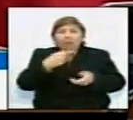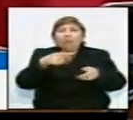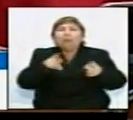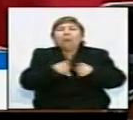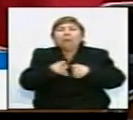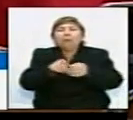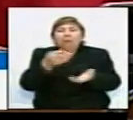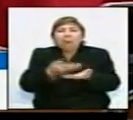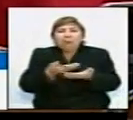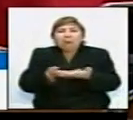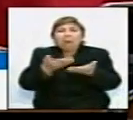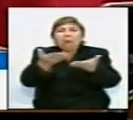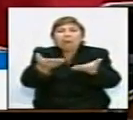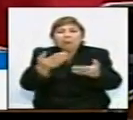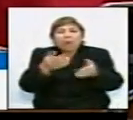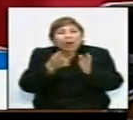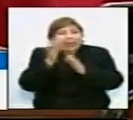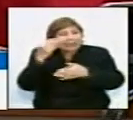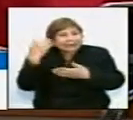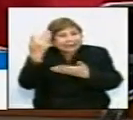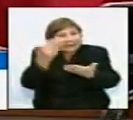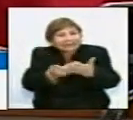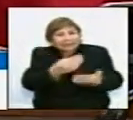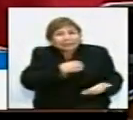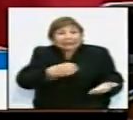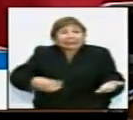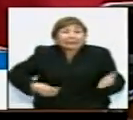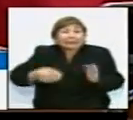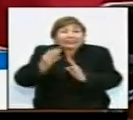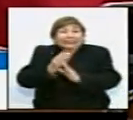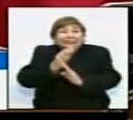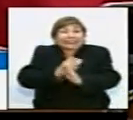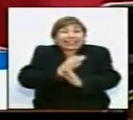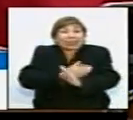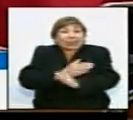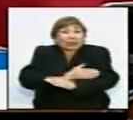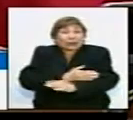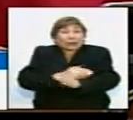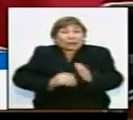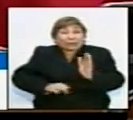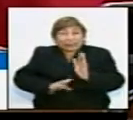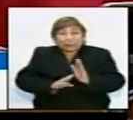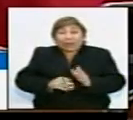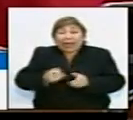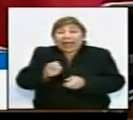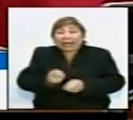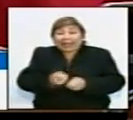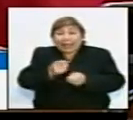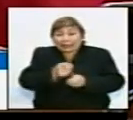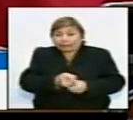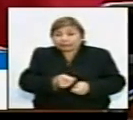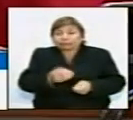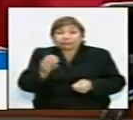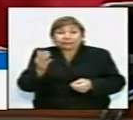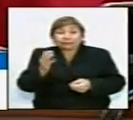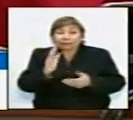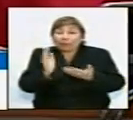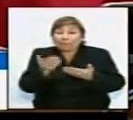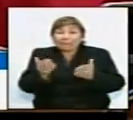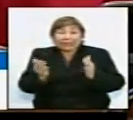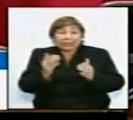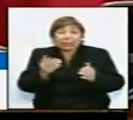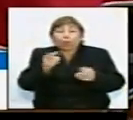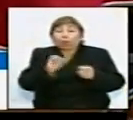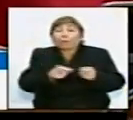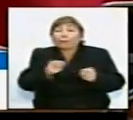estamos proponiendo ir hacia un Ministerio de Desarrollo Agrario. Y la visión que queremos compartir con los